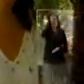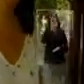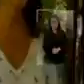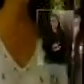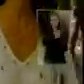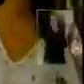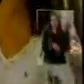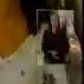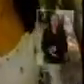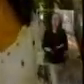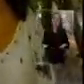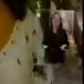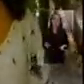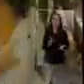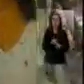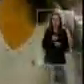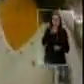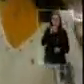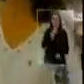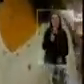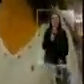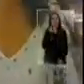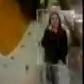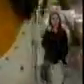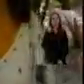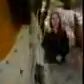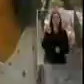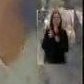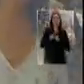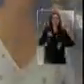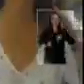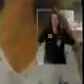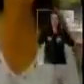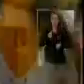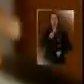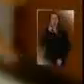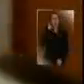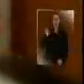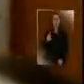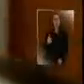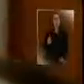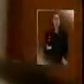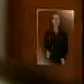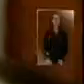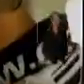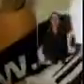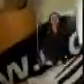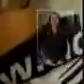completa? No, no, creo que hubiera hecho el récord si se tomara la botella completa. No.